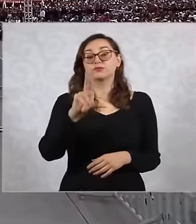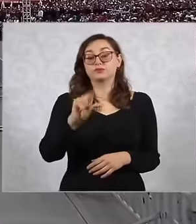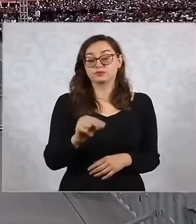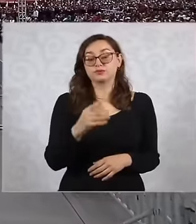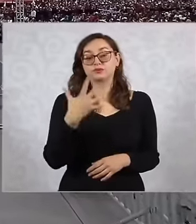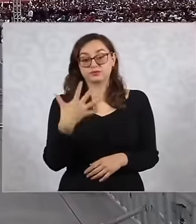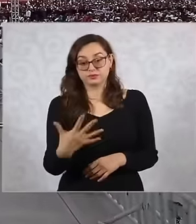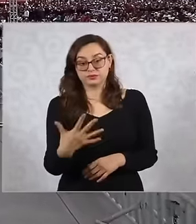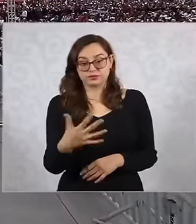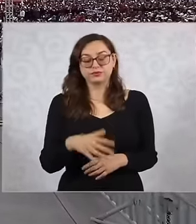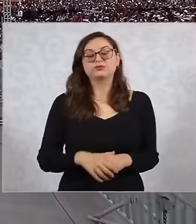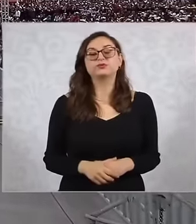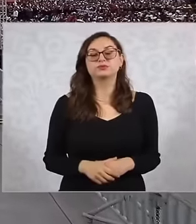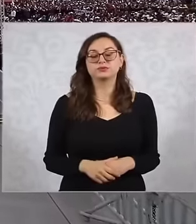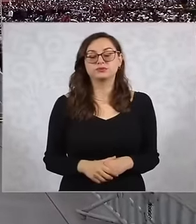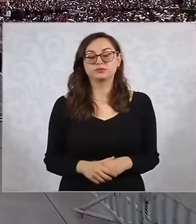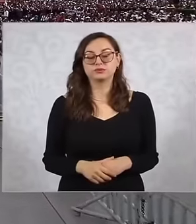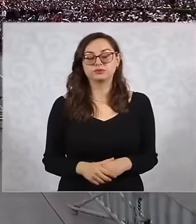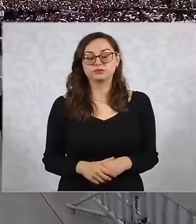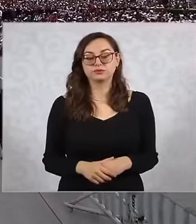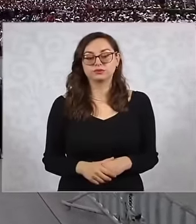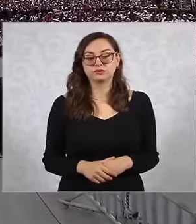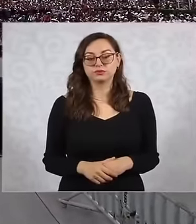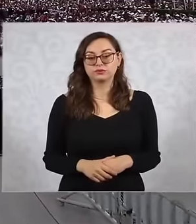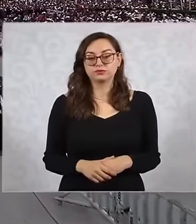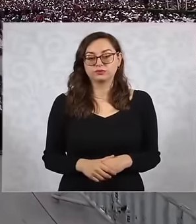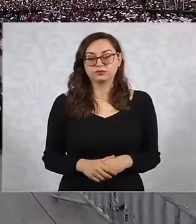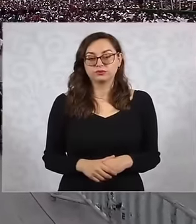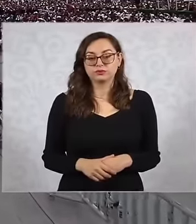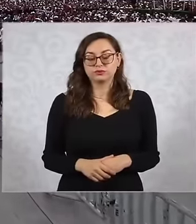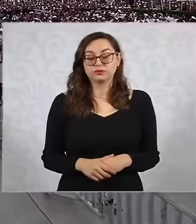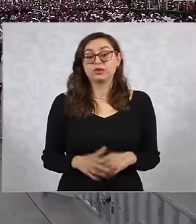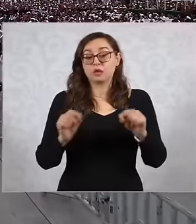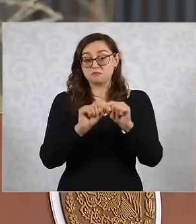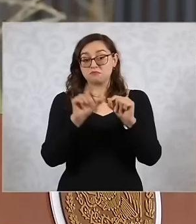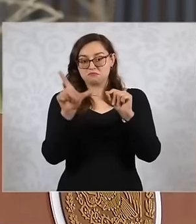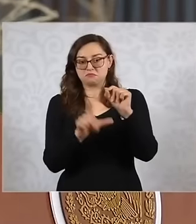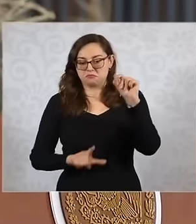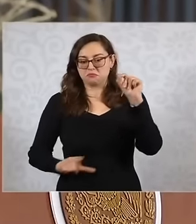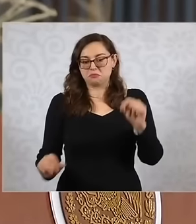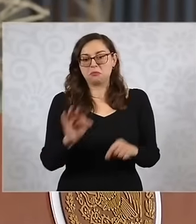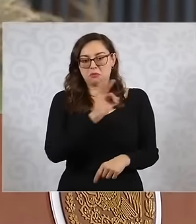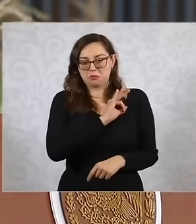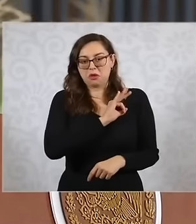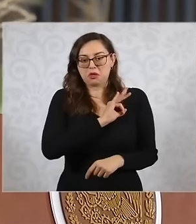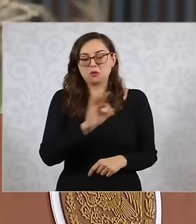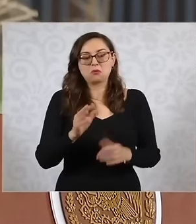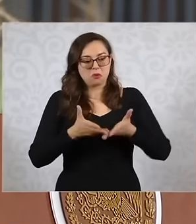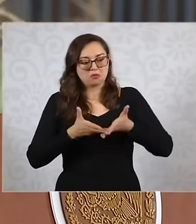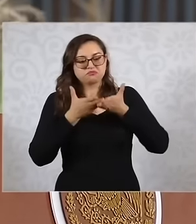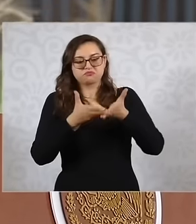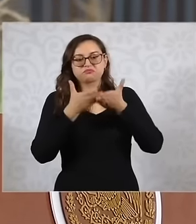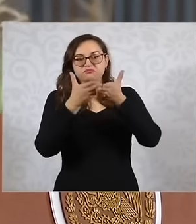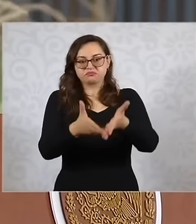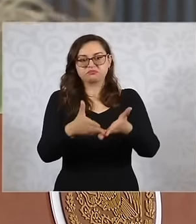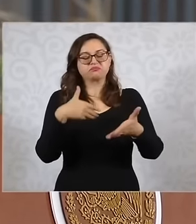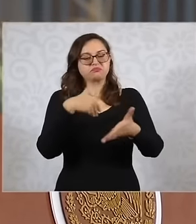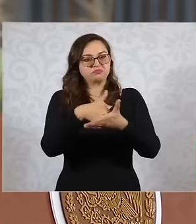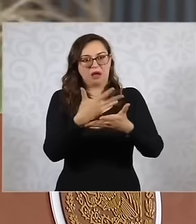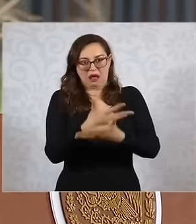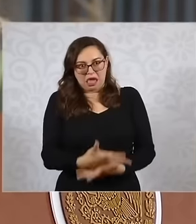85. México tiene todo para consolidarse como una potencia portuaria y de